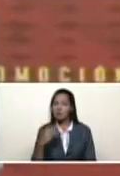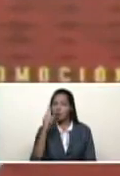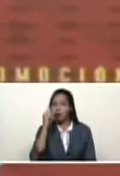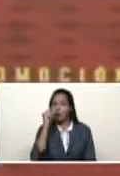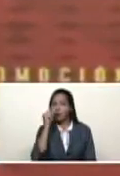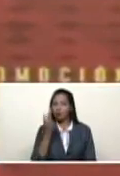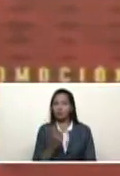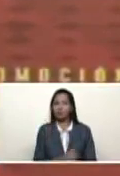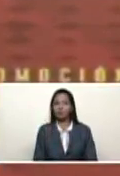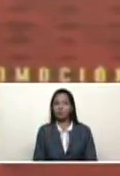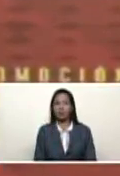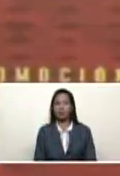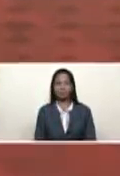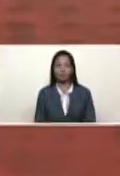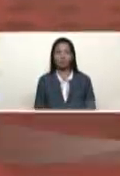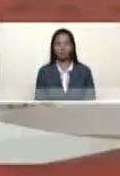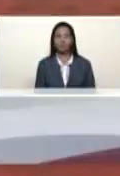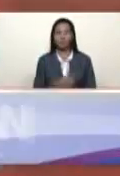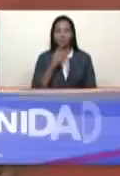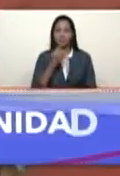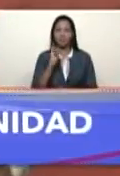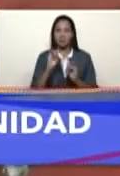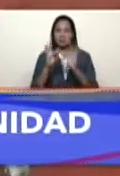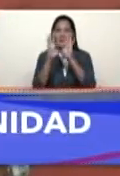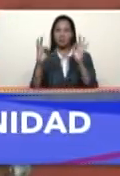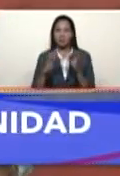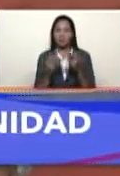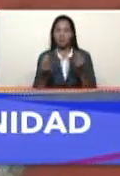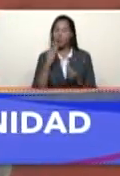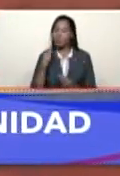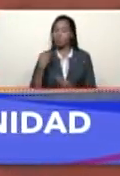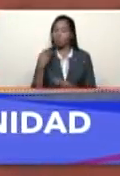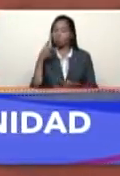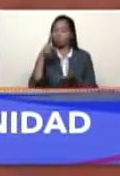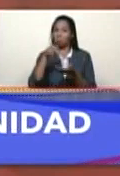son compatriotas de la juventud que excelente, están organizados. Pura juventud, pues.